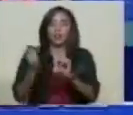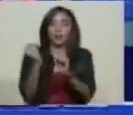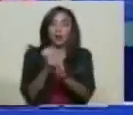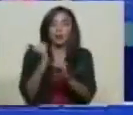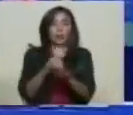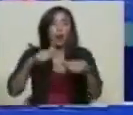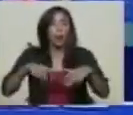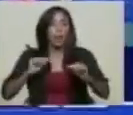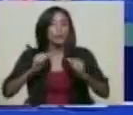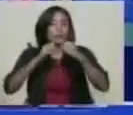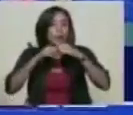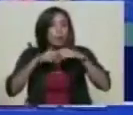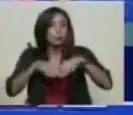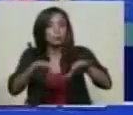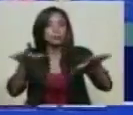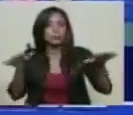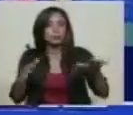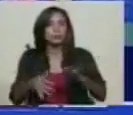hoy